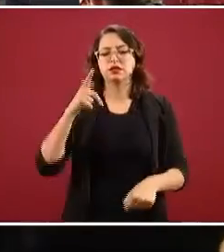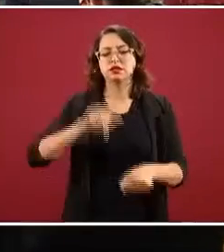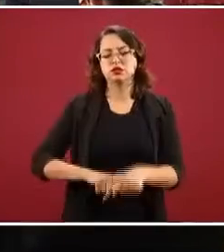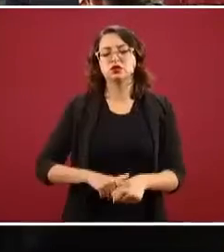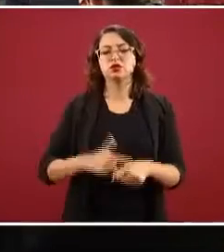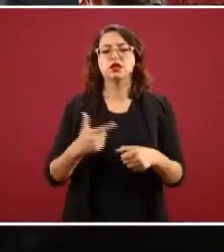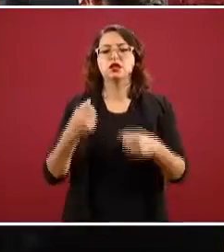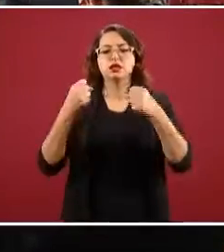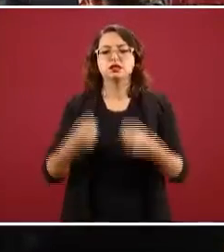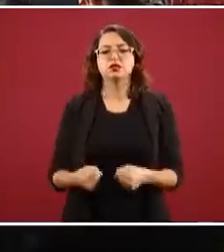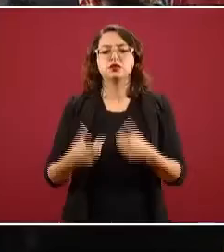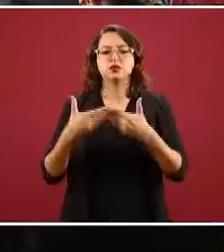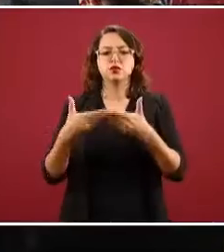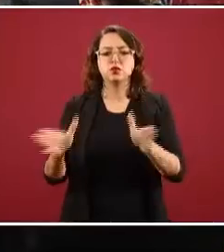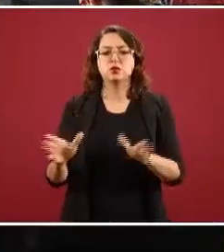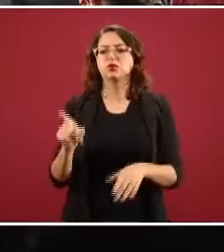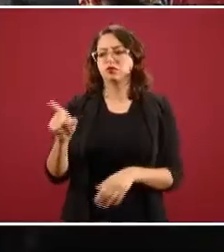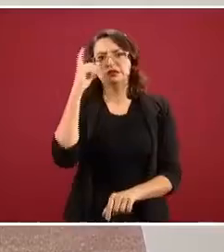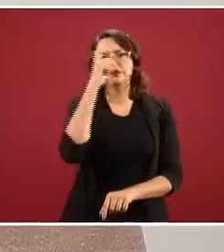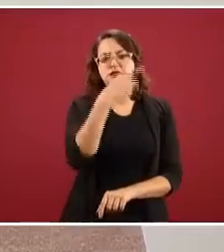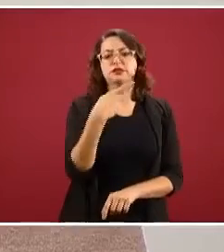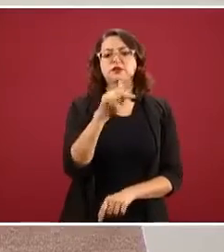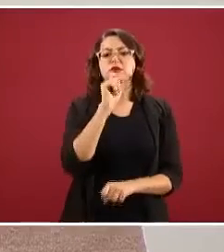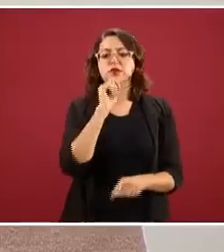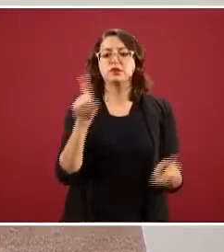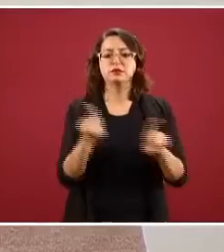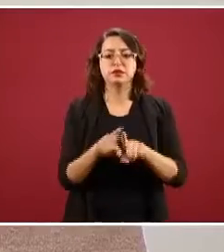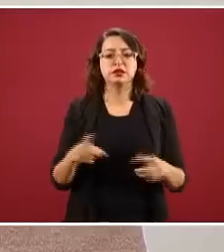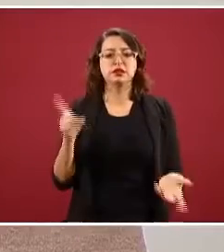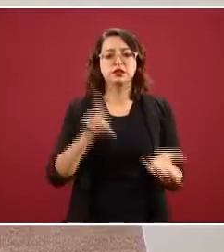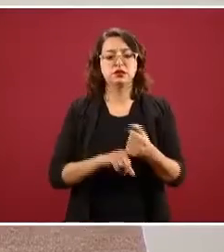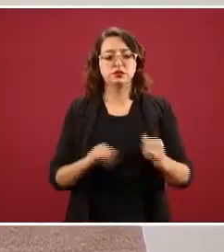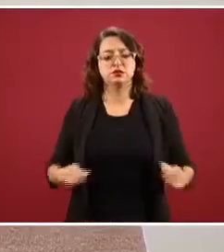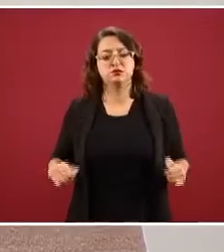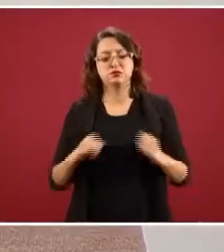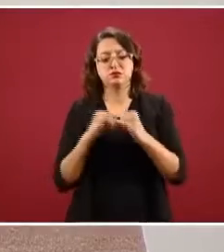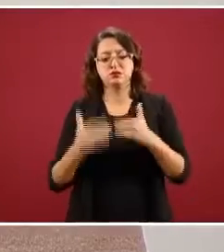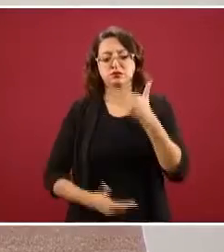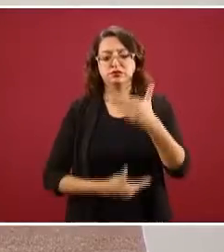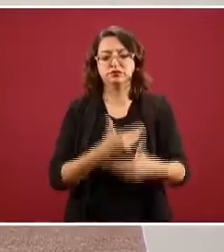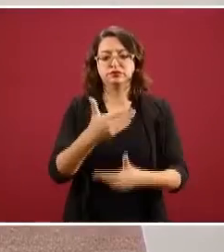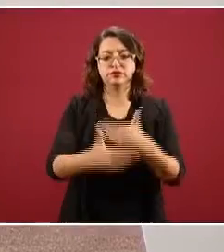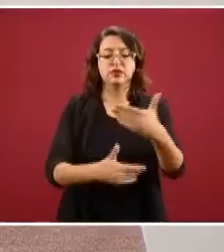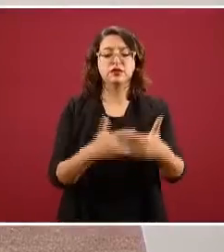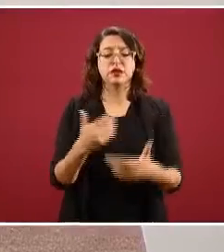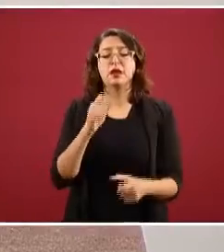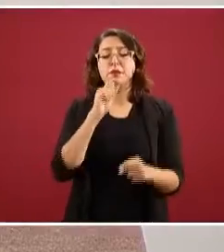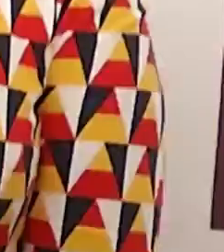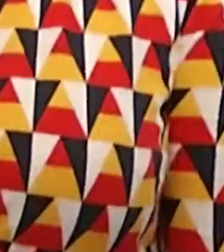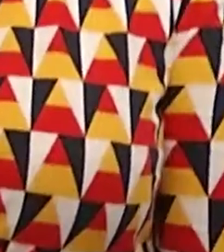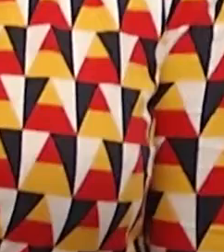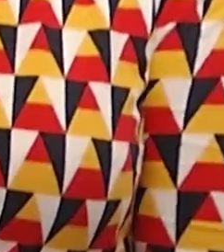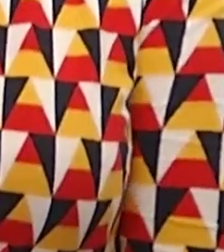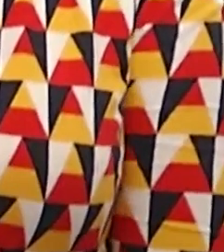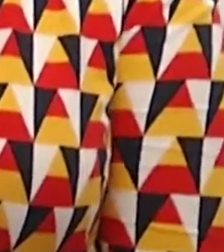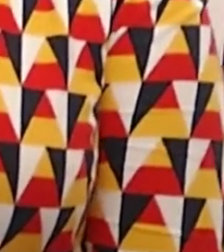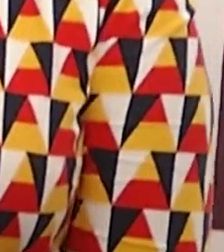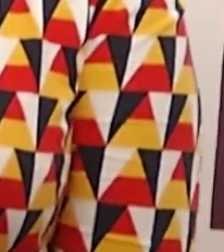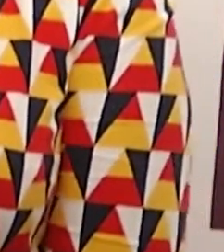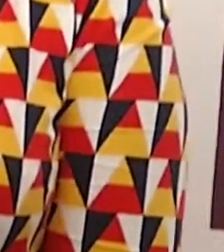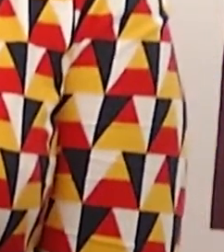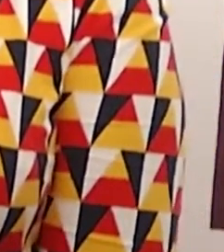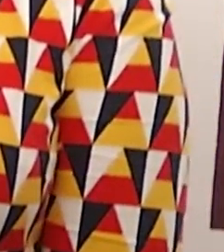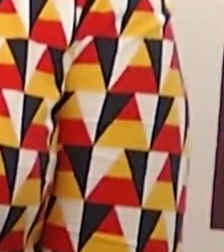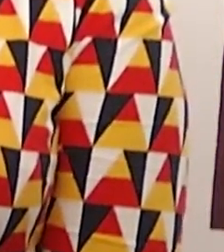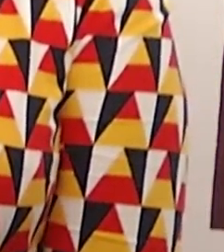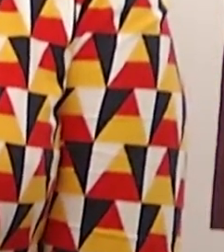aludido durante la conferencia mañanera de ayer en Palacio Nacional. Por faltar a las reuniones estatales de seguridad pública, el gobernador Carlos